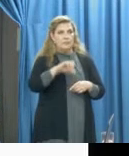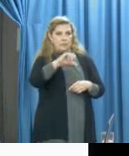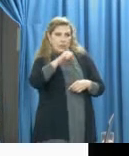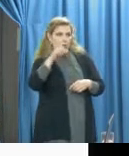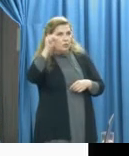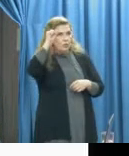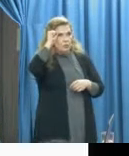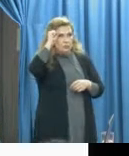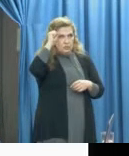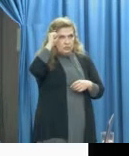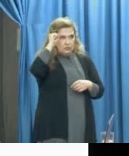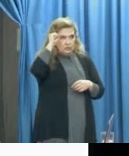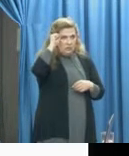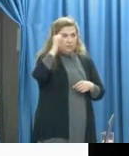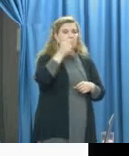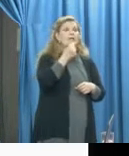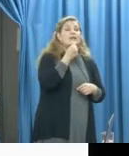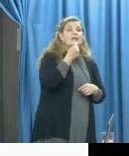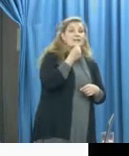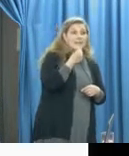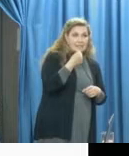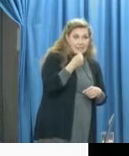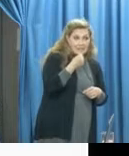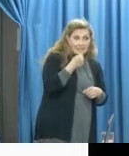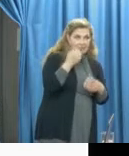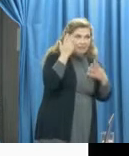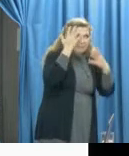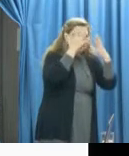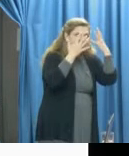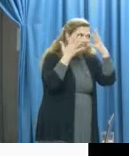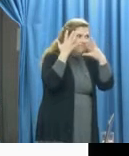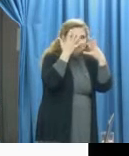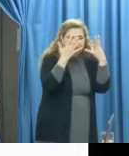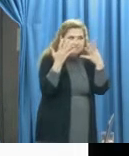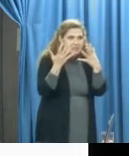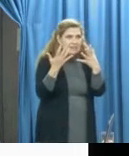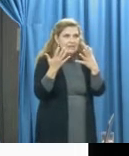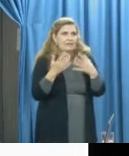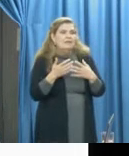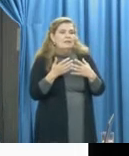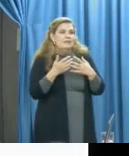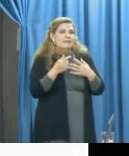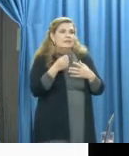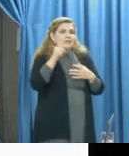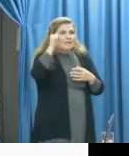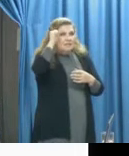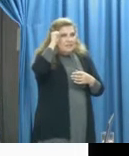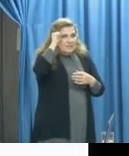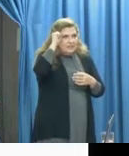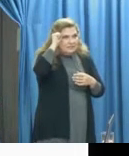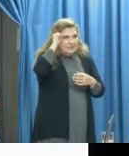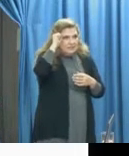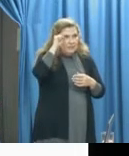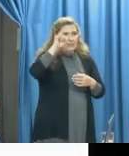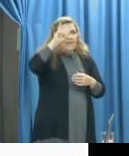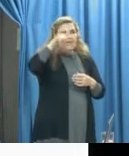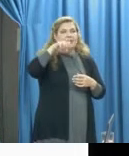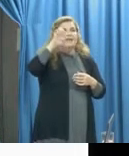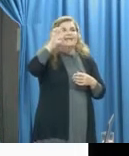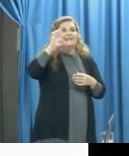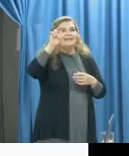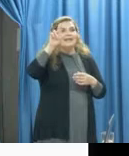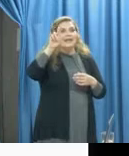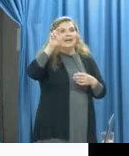Un síndrome que el niño, de los que se confunden, por decir, el síndrome de Jervell y Lange-Nielsen,